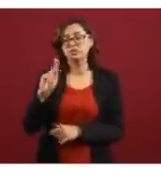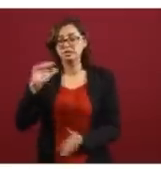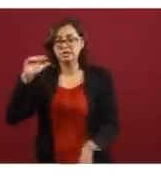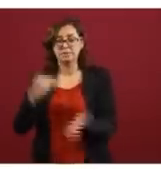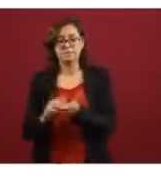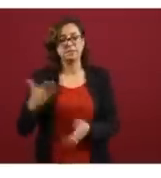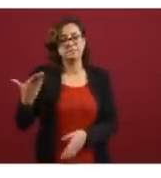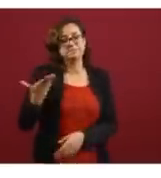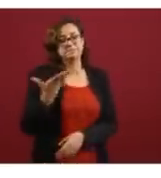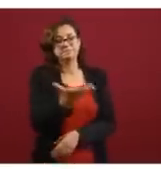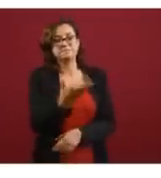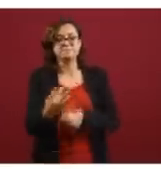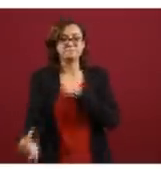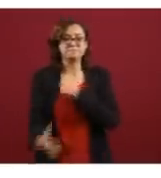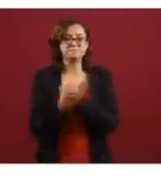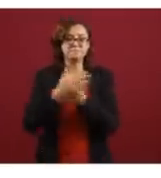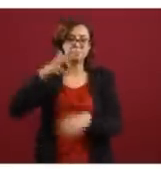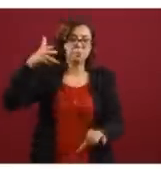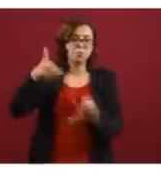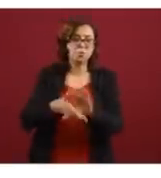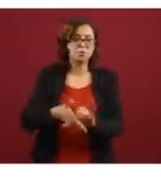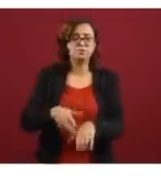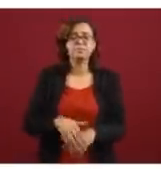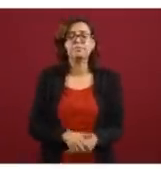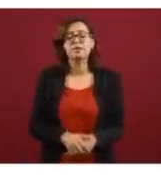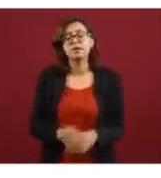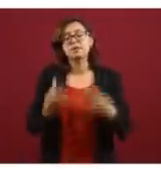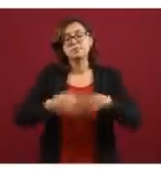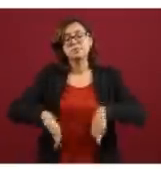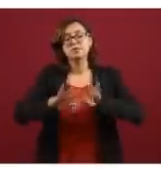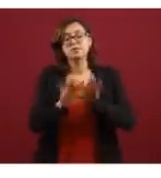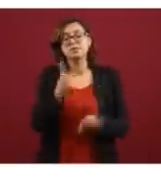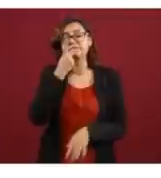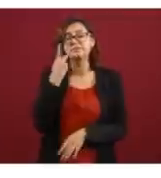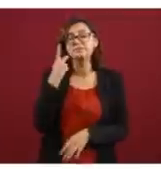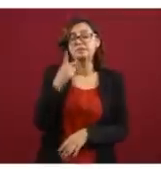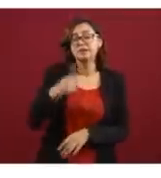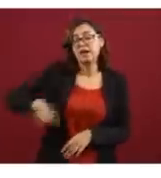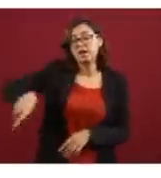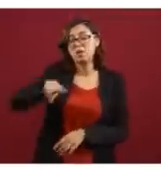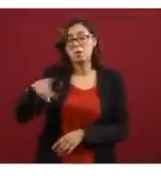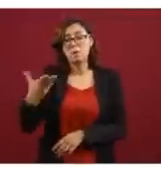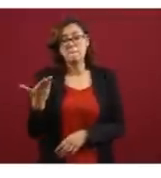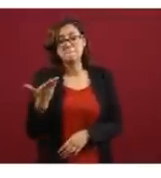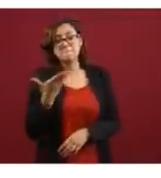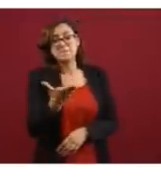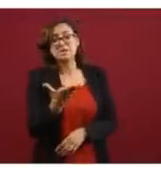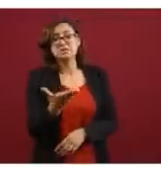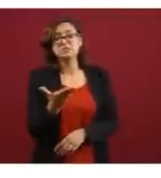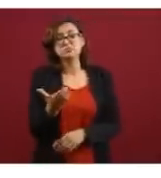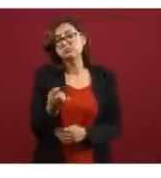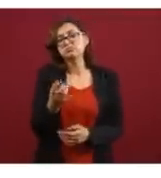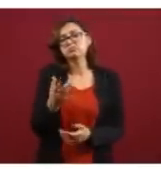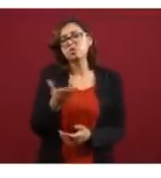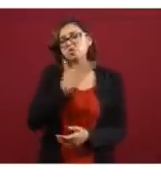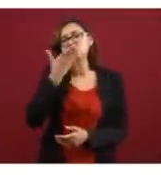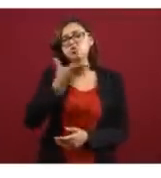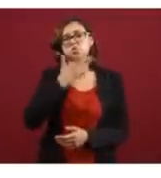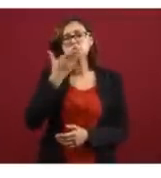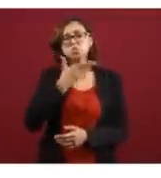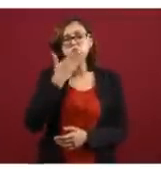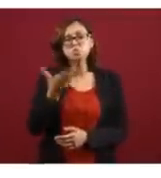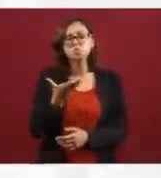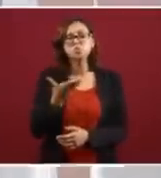mil solicitudes de refugio. Aquí hay que señalar que no solamente estas solicitudes son de, como tradicionalmente se